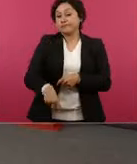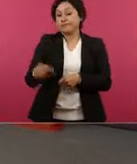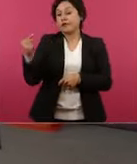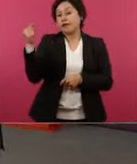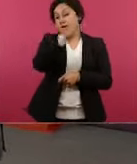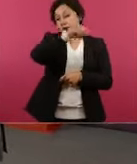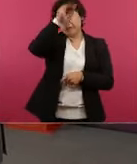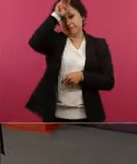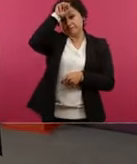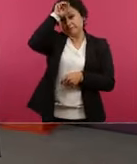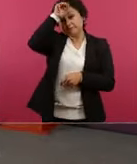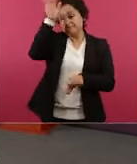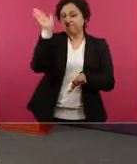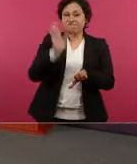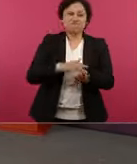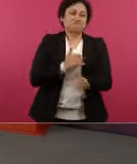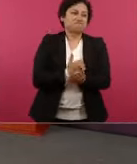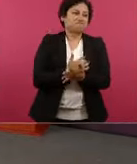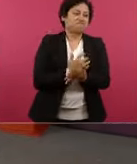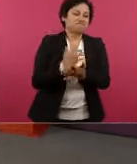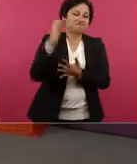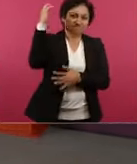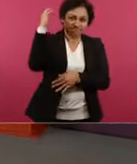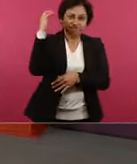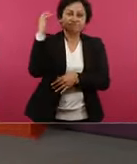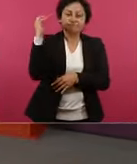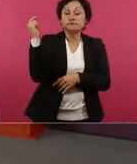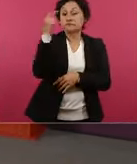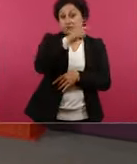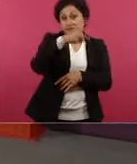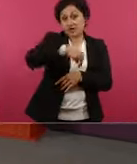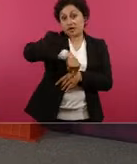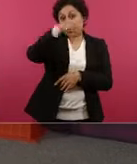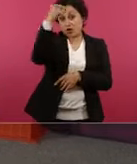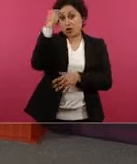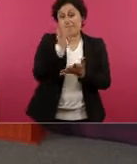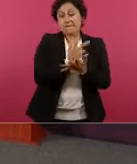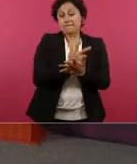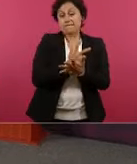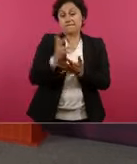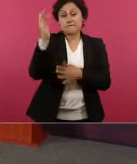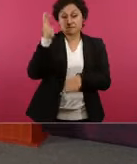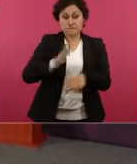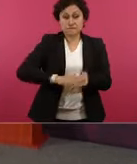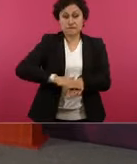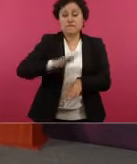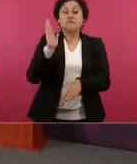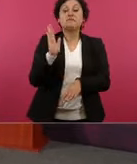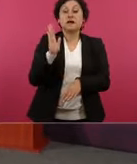son más reaccionarios los del norte que